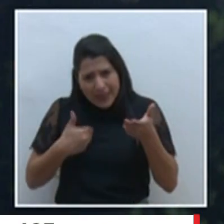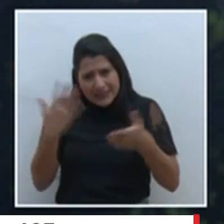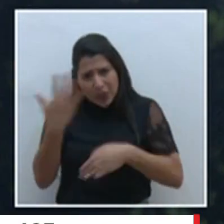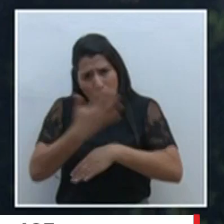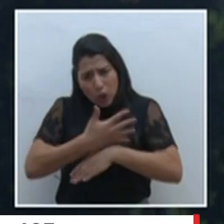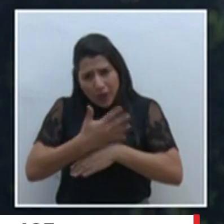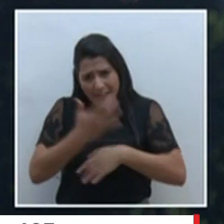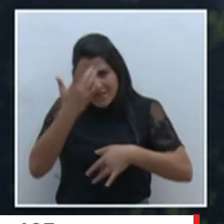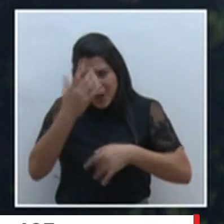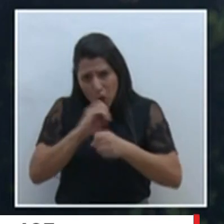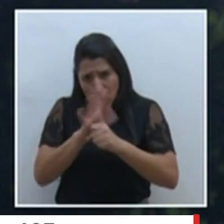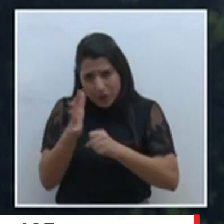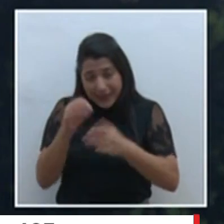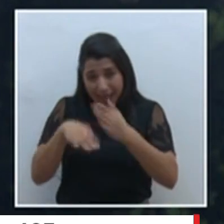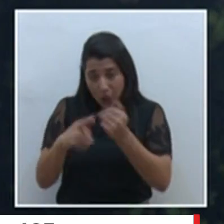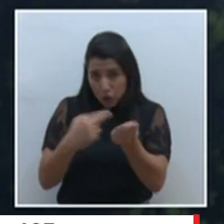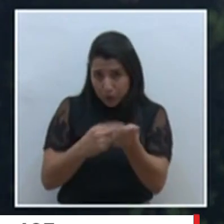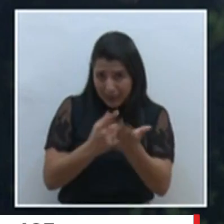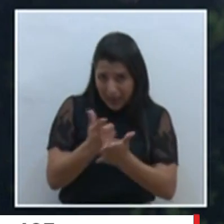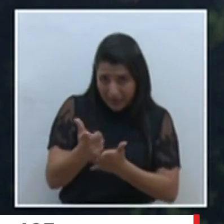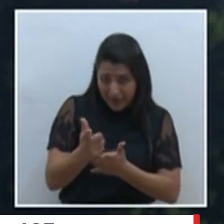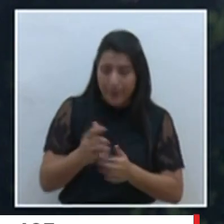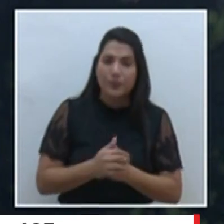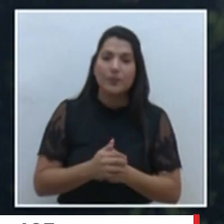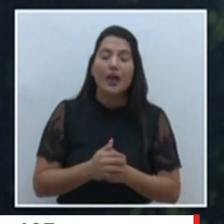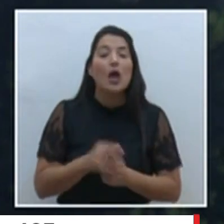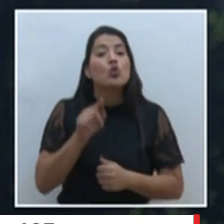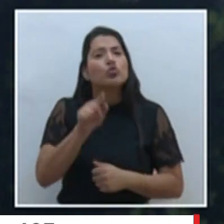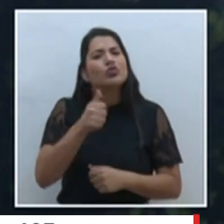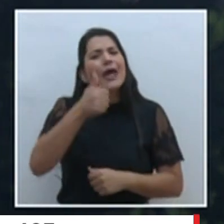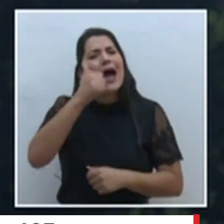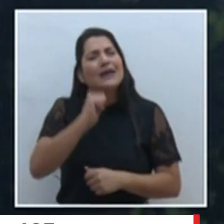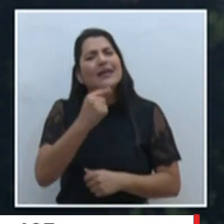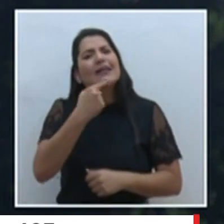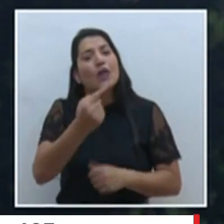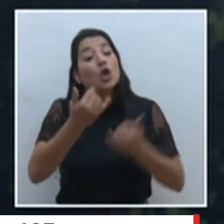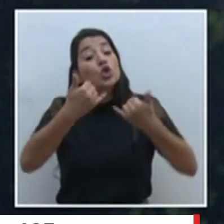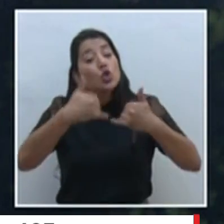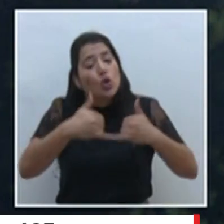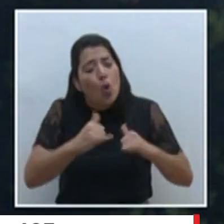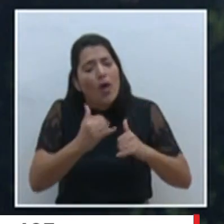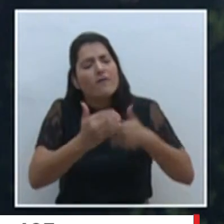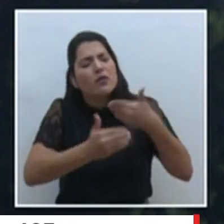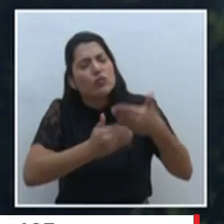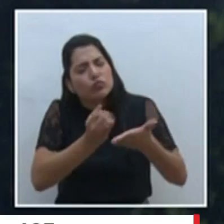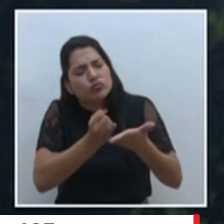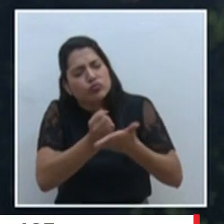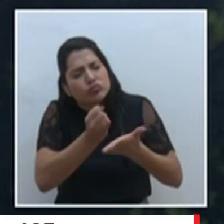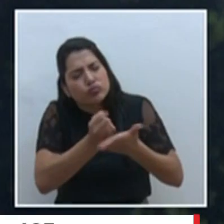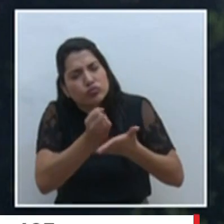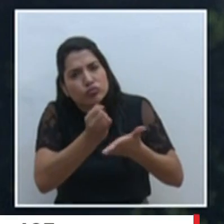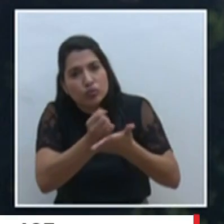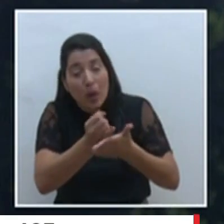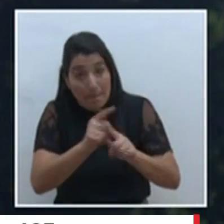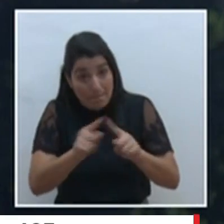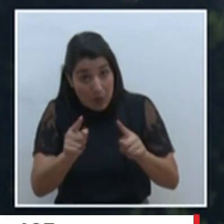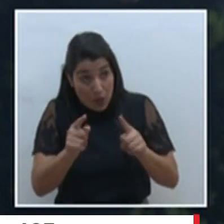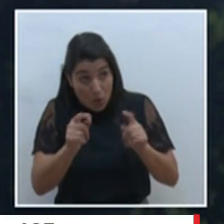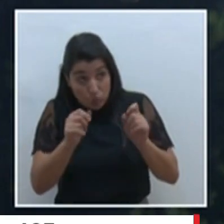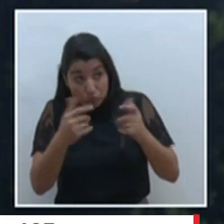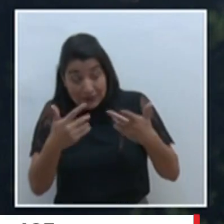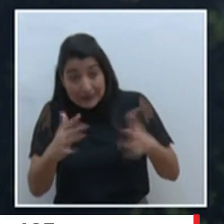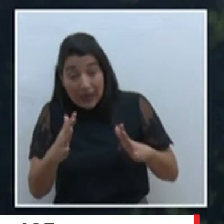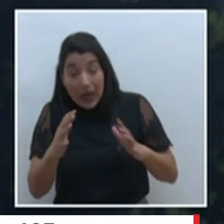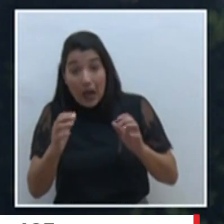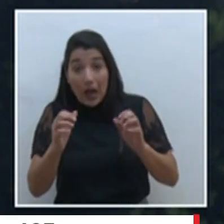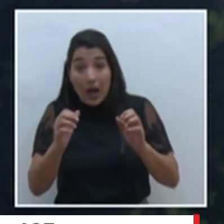Liberia. Ayer usted mencionaba que eso está todavía en proceso, pero que queríamos saber si podemos confirmar o hablar de